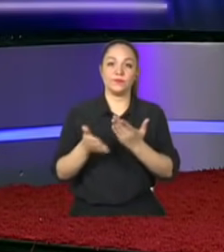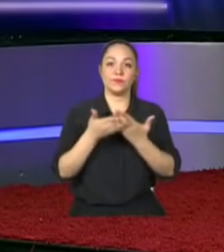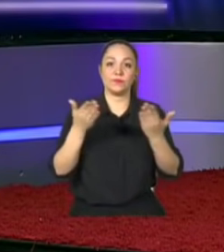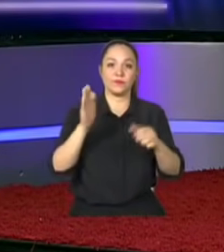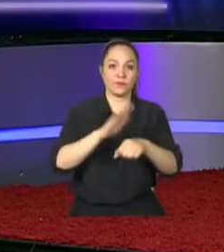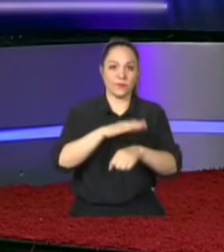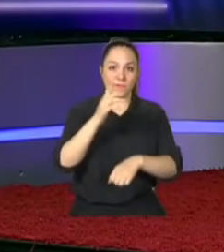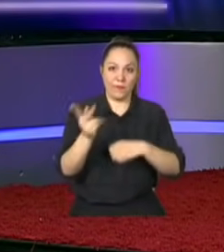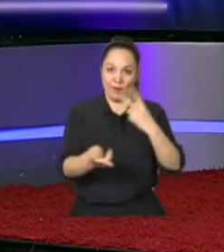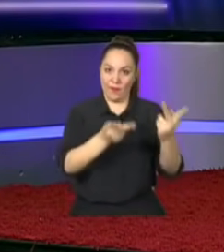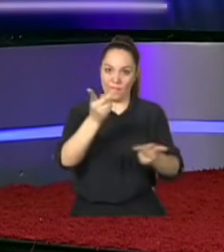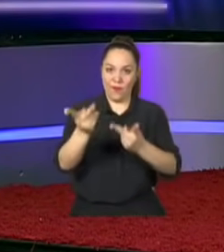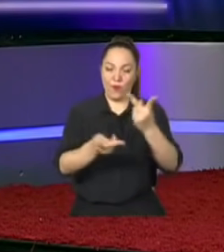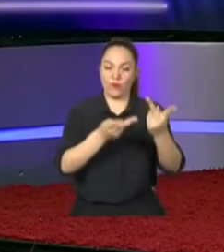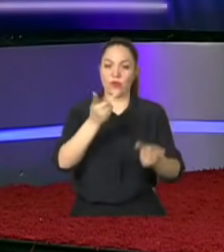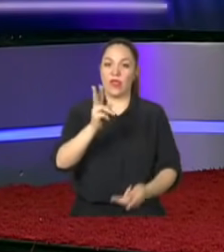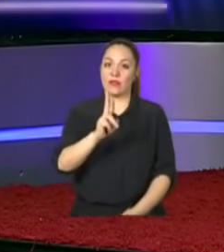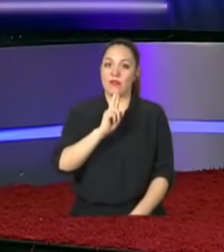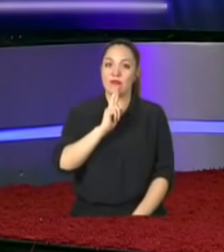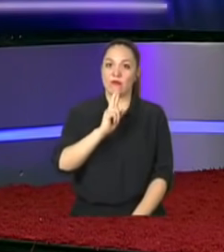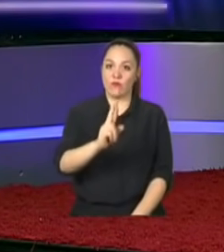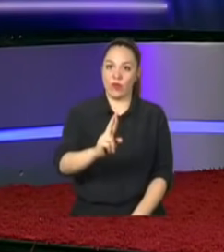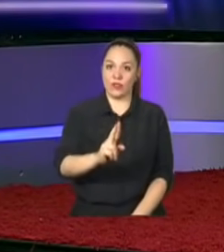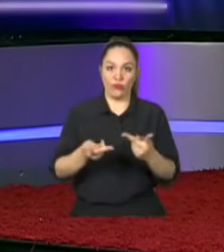preguntas y espero sus respuestas.